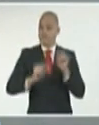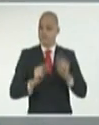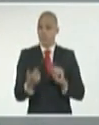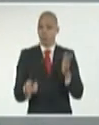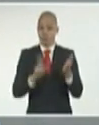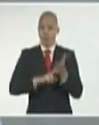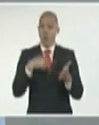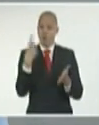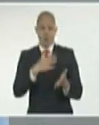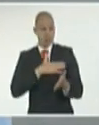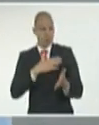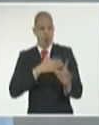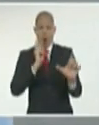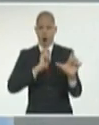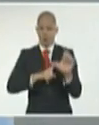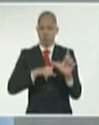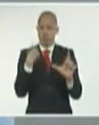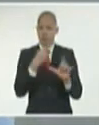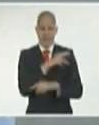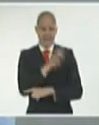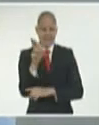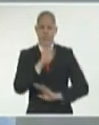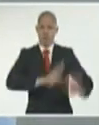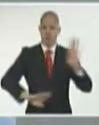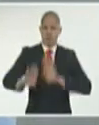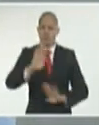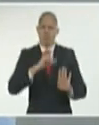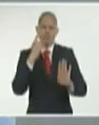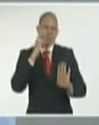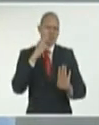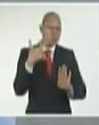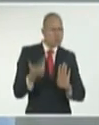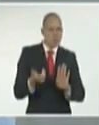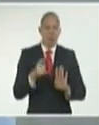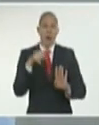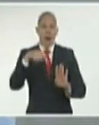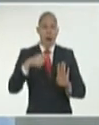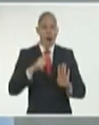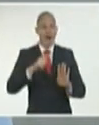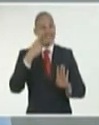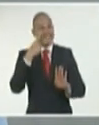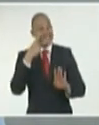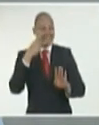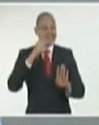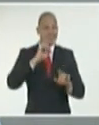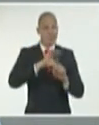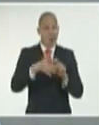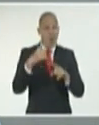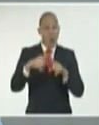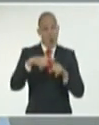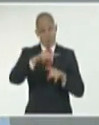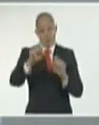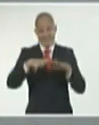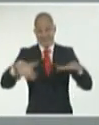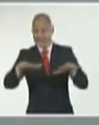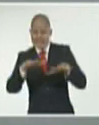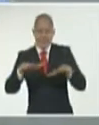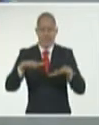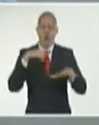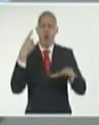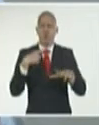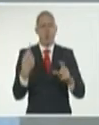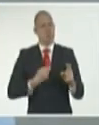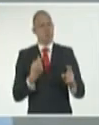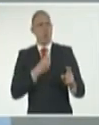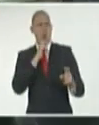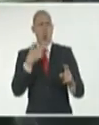los revolucionarios, de cómo vamos a superar esa difícil situación, que es precisamente lo que espera el pueblo cubano. Cómo el partido va a